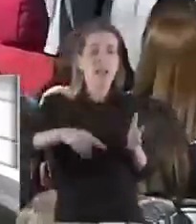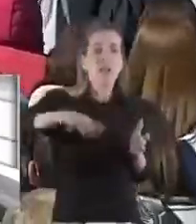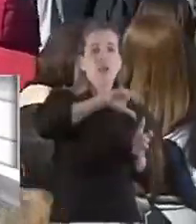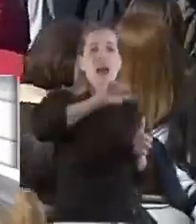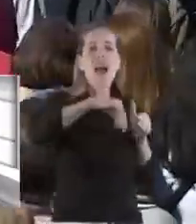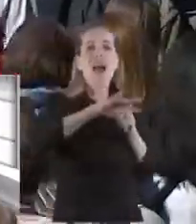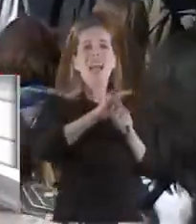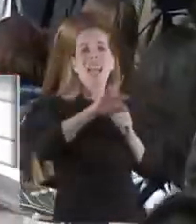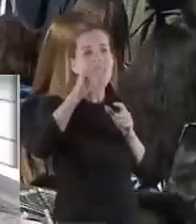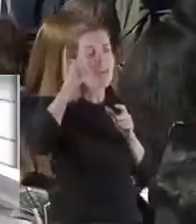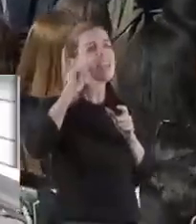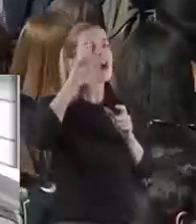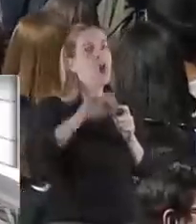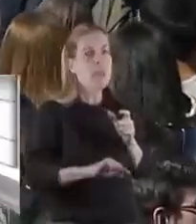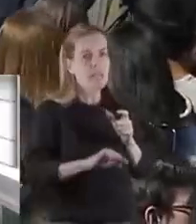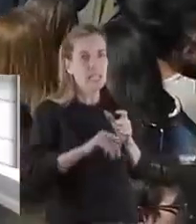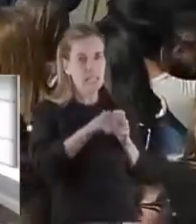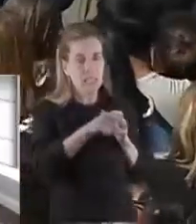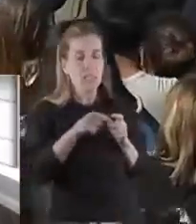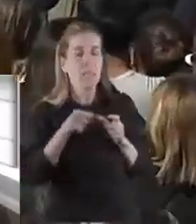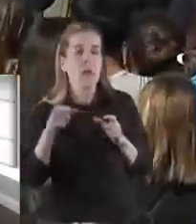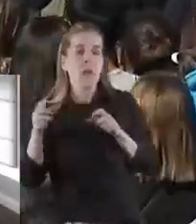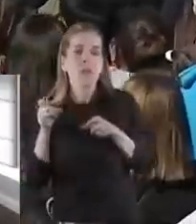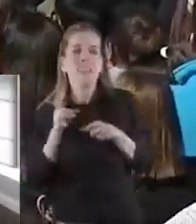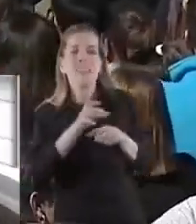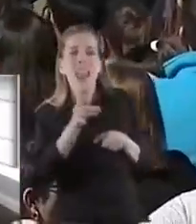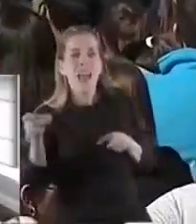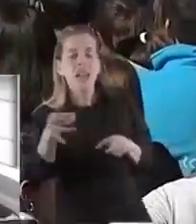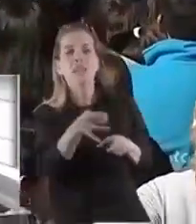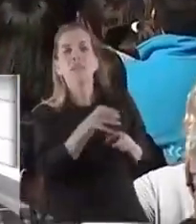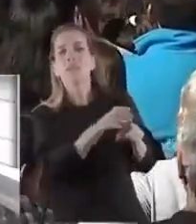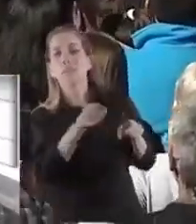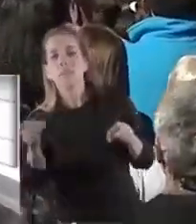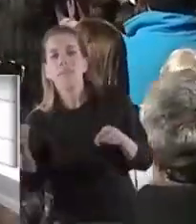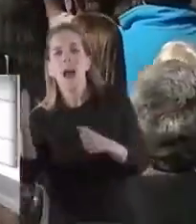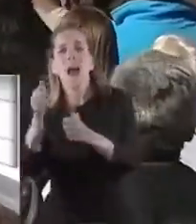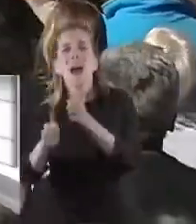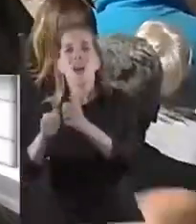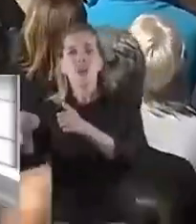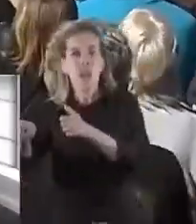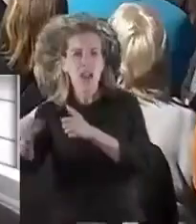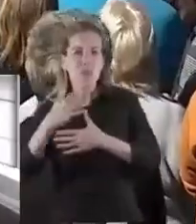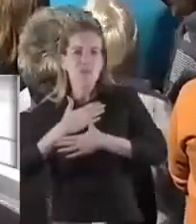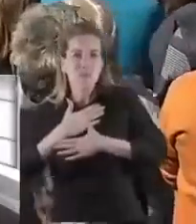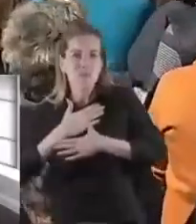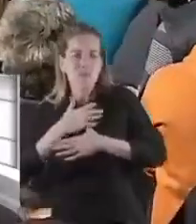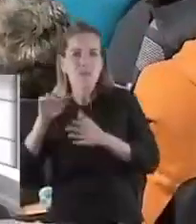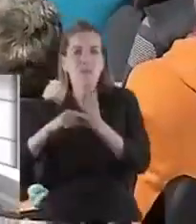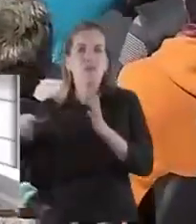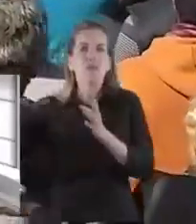va a tener su punto de llegada en rosario la ciudad de mi querido pablo javkin